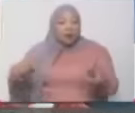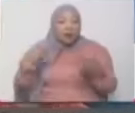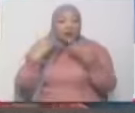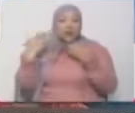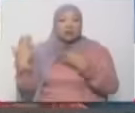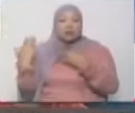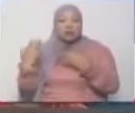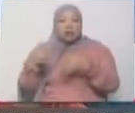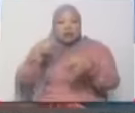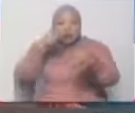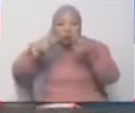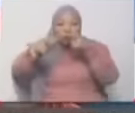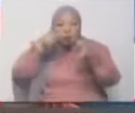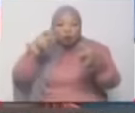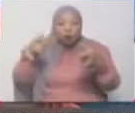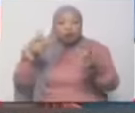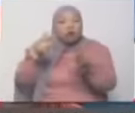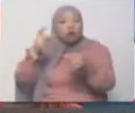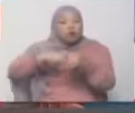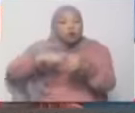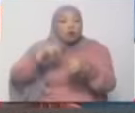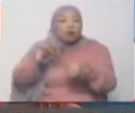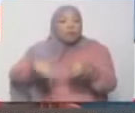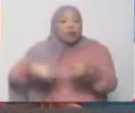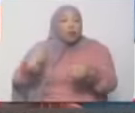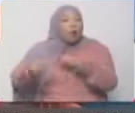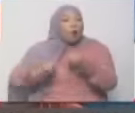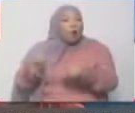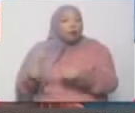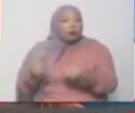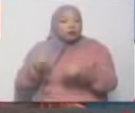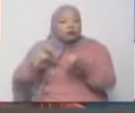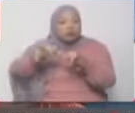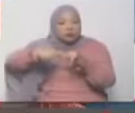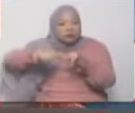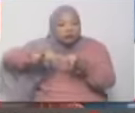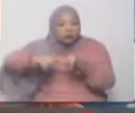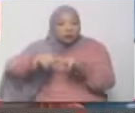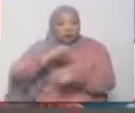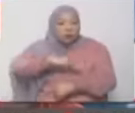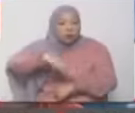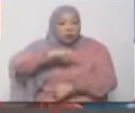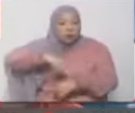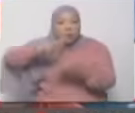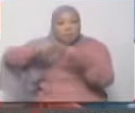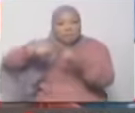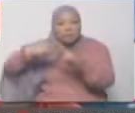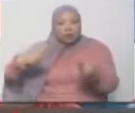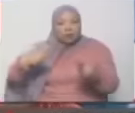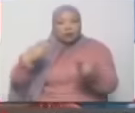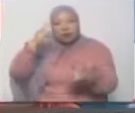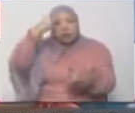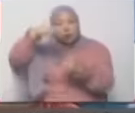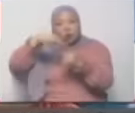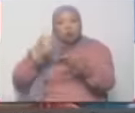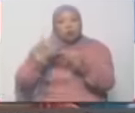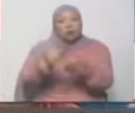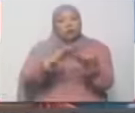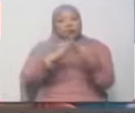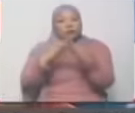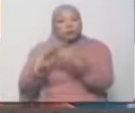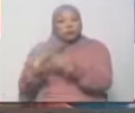es la seguridad, tiene mucho que ver con ustedes. Hay que hacer una reingeniería de la gran misión Cuadrantes de Paz a la luz de las comunas